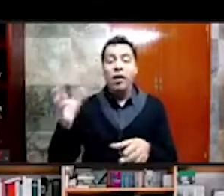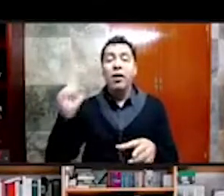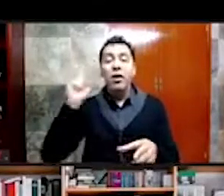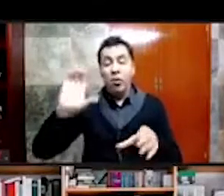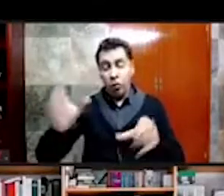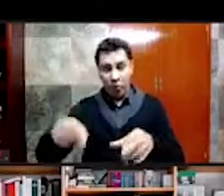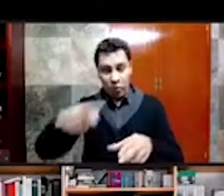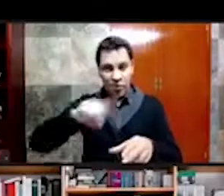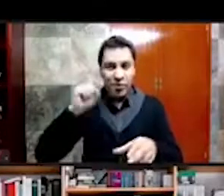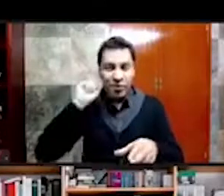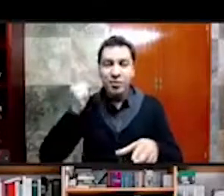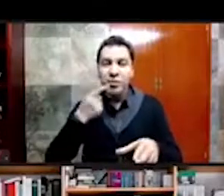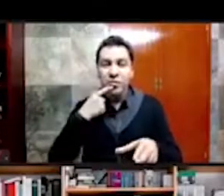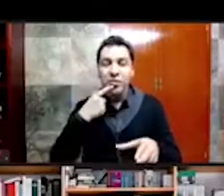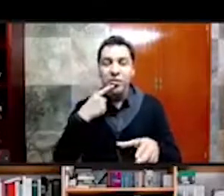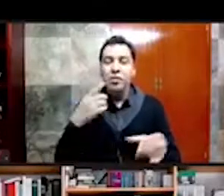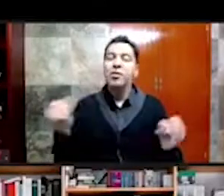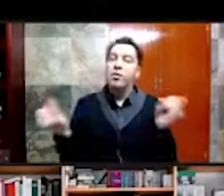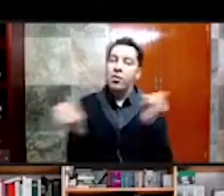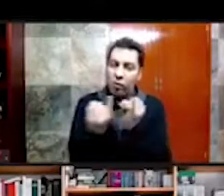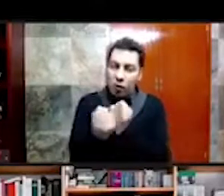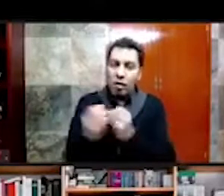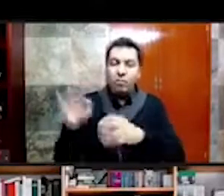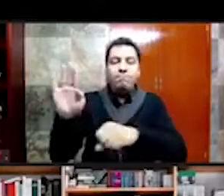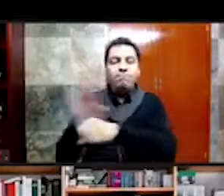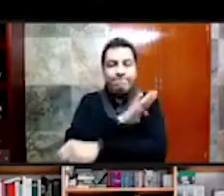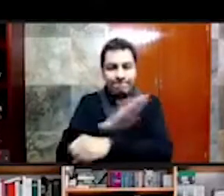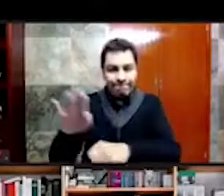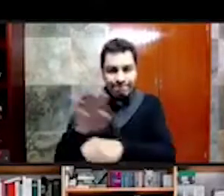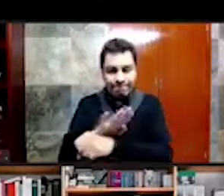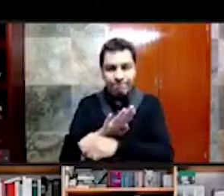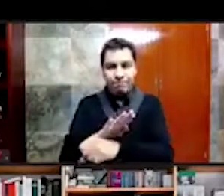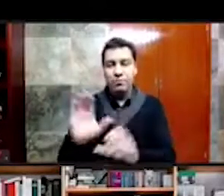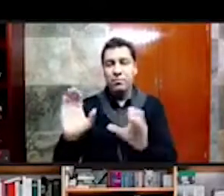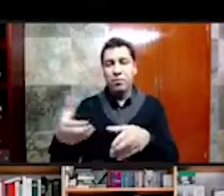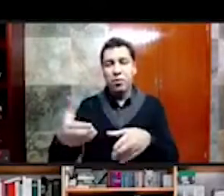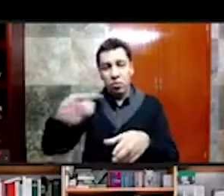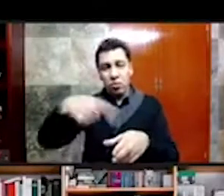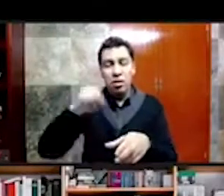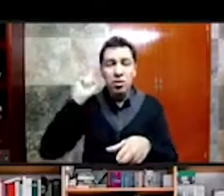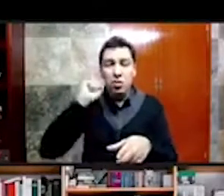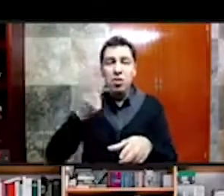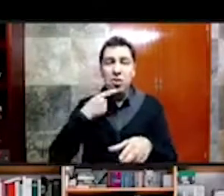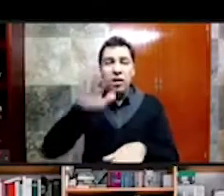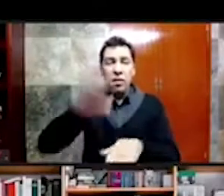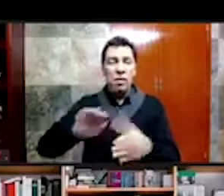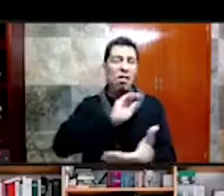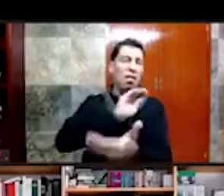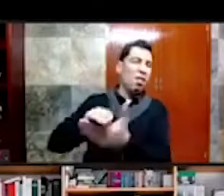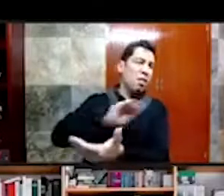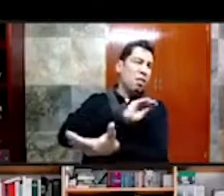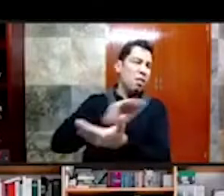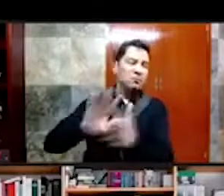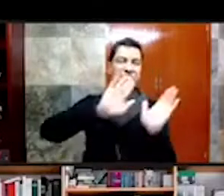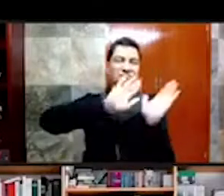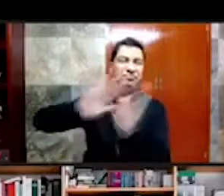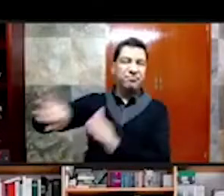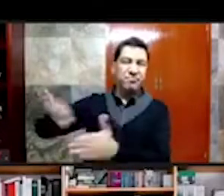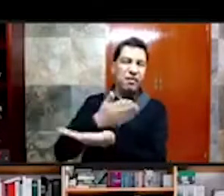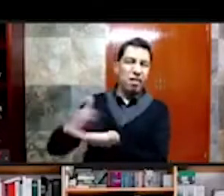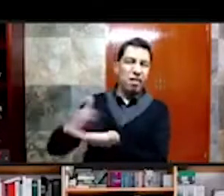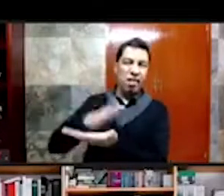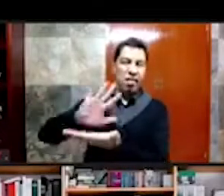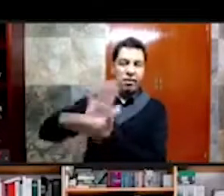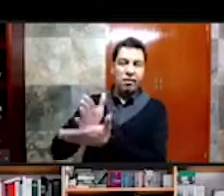la UNAM a un segmento de la población que ha sido o que generalmente no es atendido como debiese, ojalá que